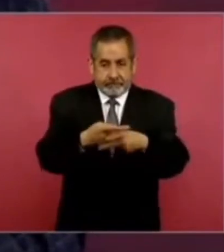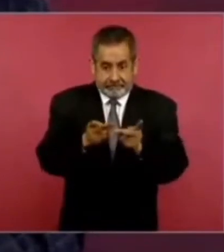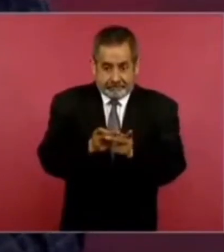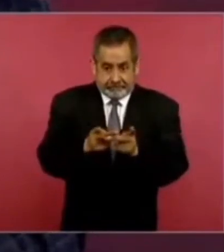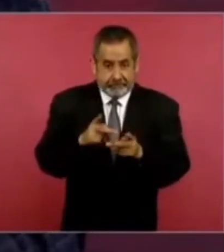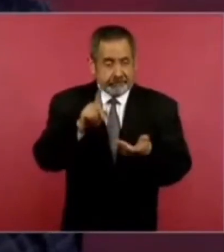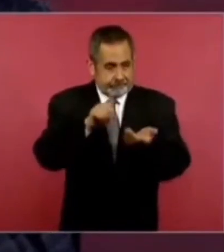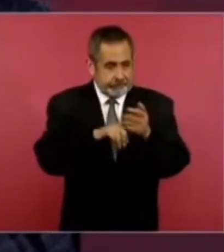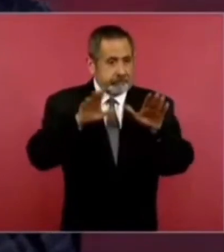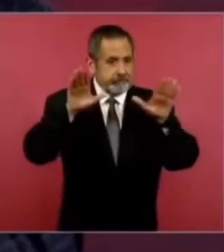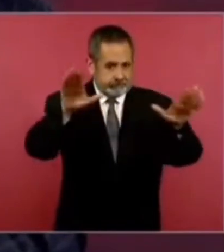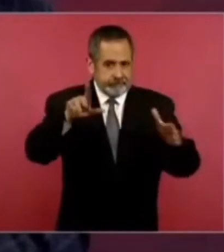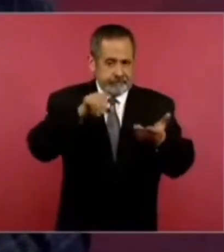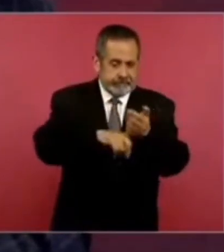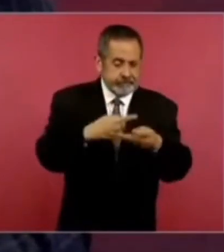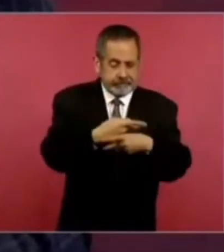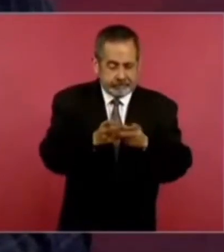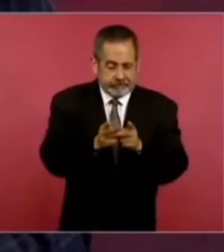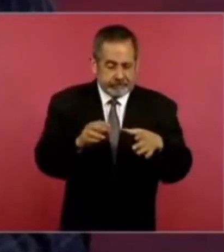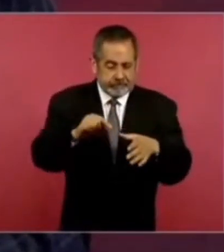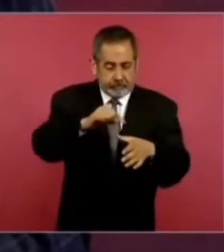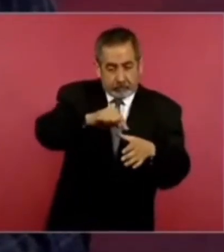Se dieron casos